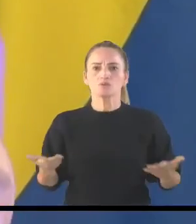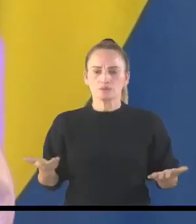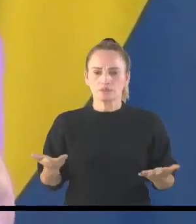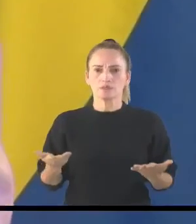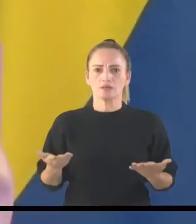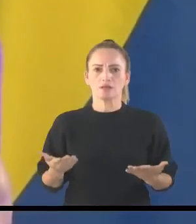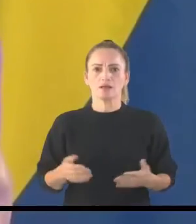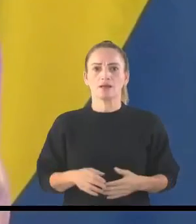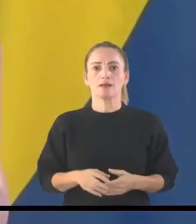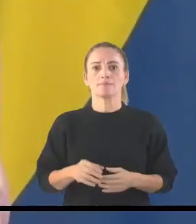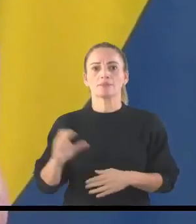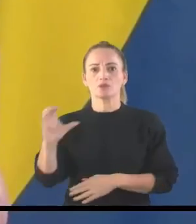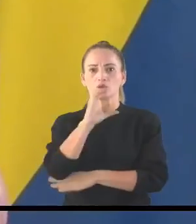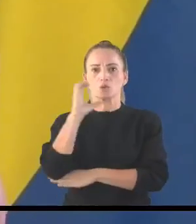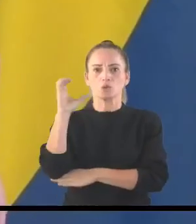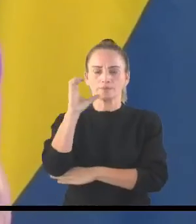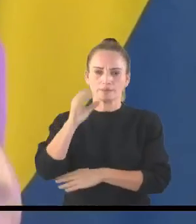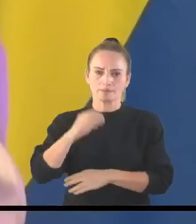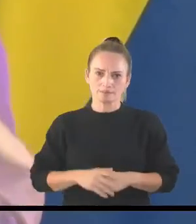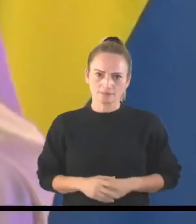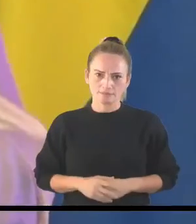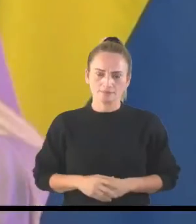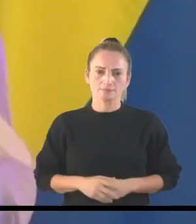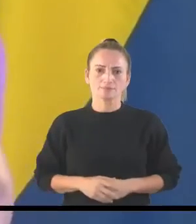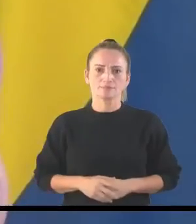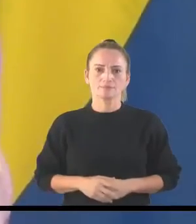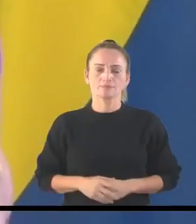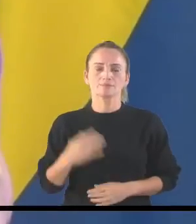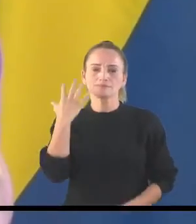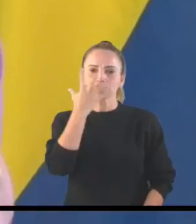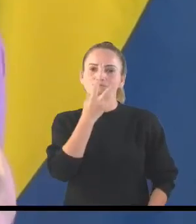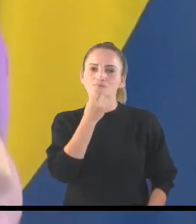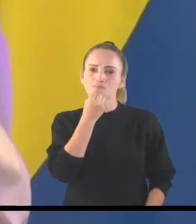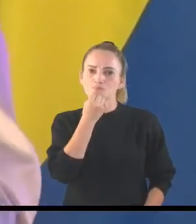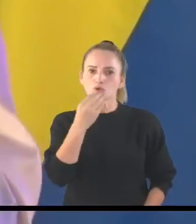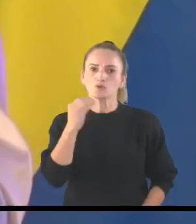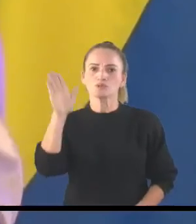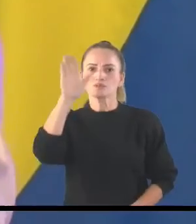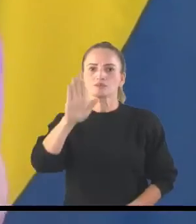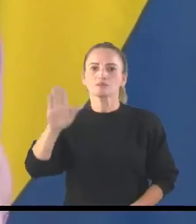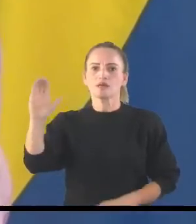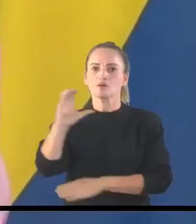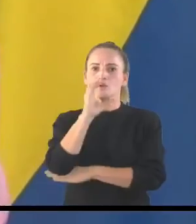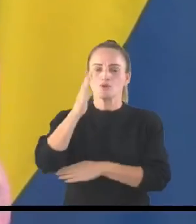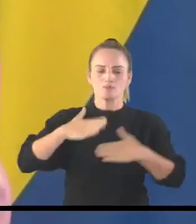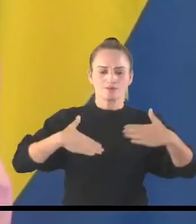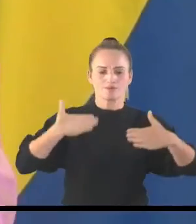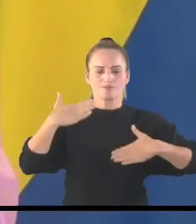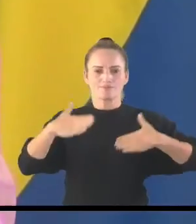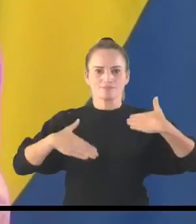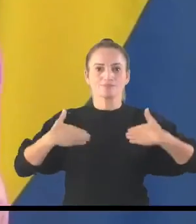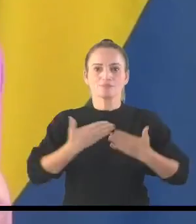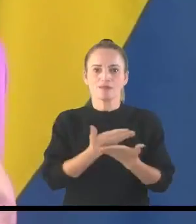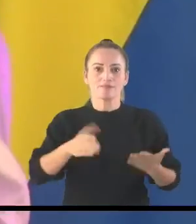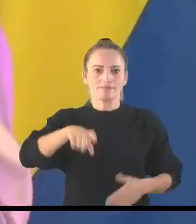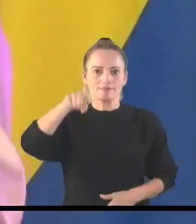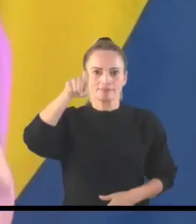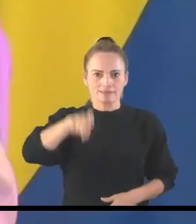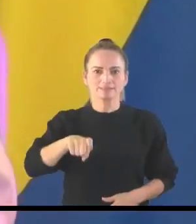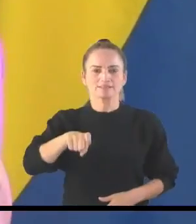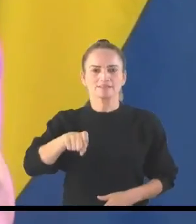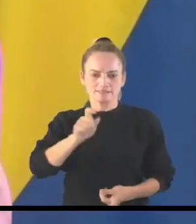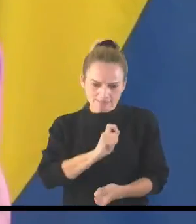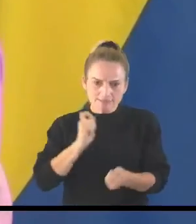acechando a este pueblo colombiano. Un pueblo hermoso, un pueblo alegre que solo